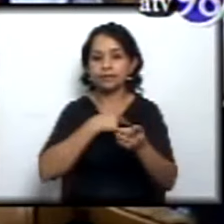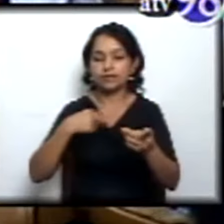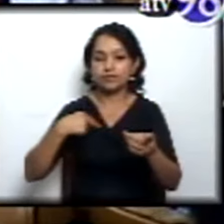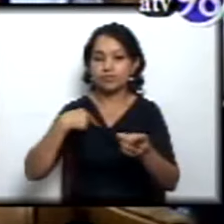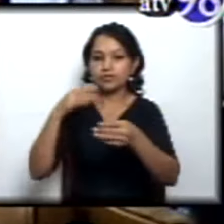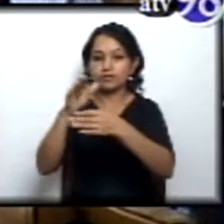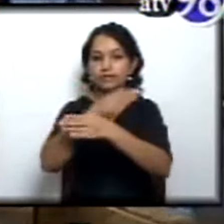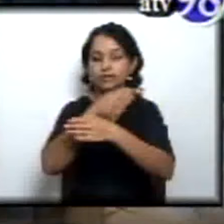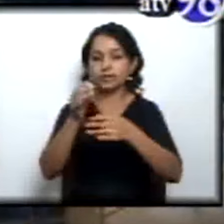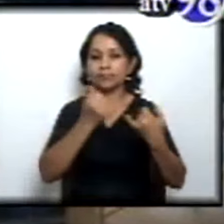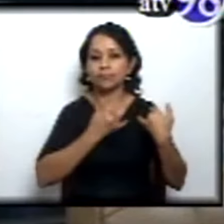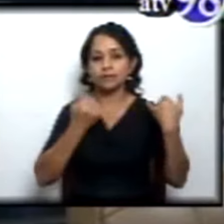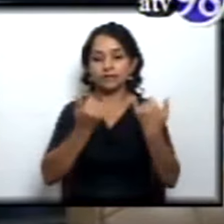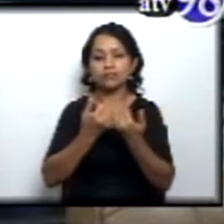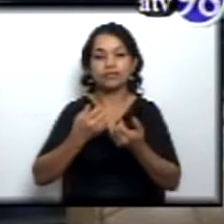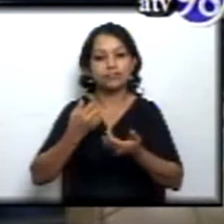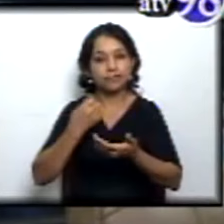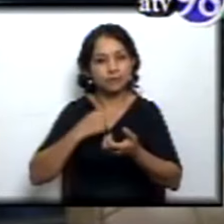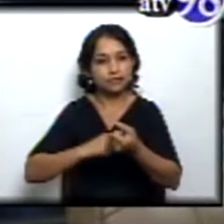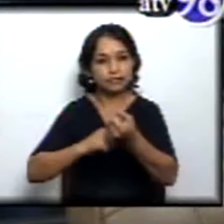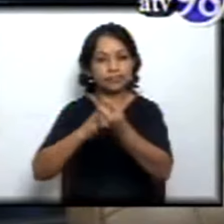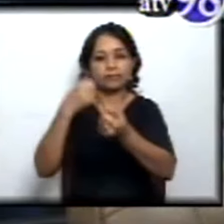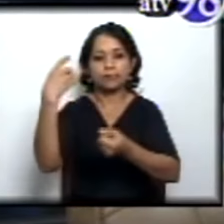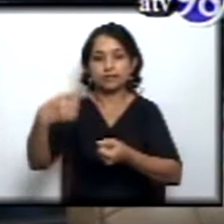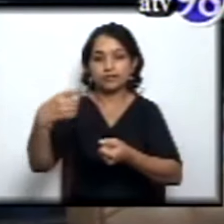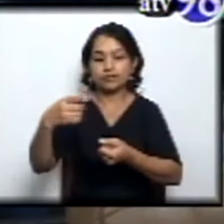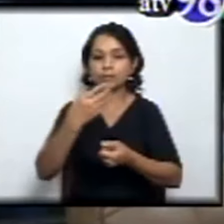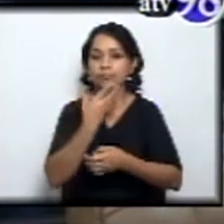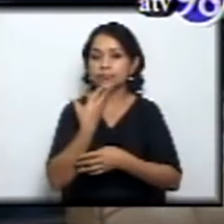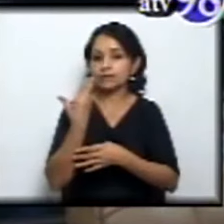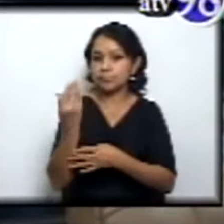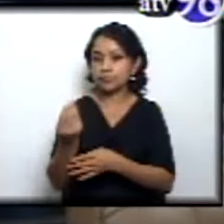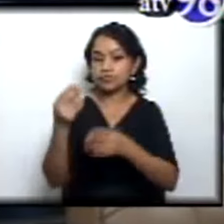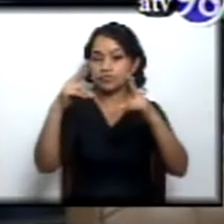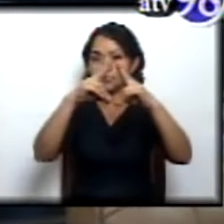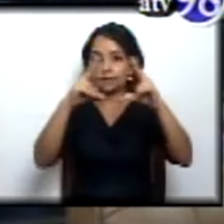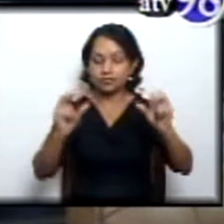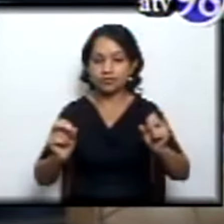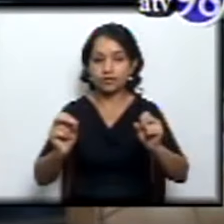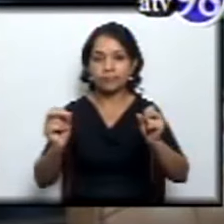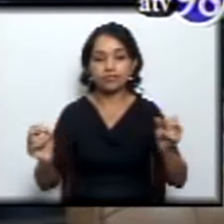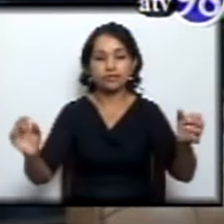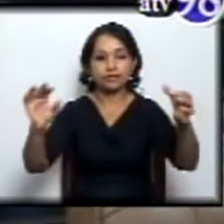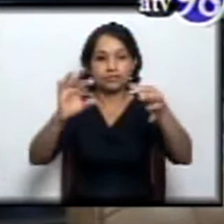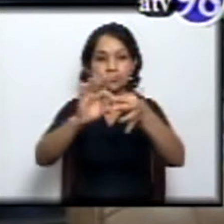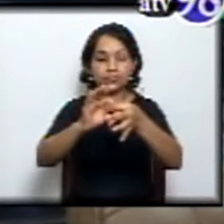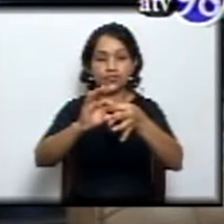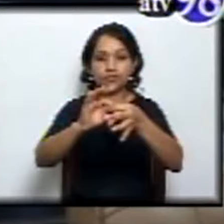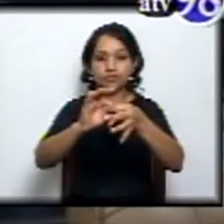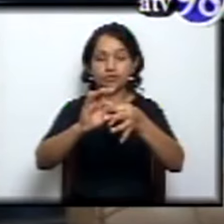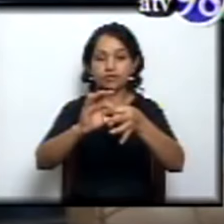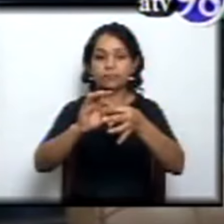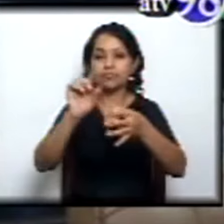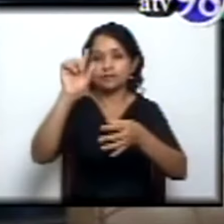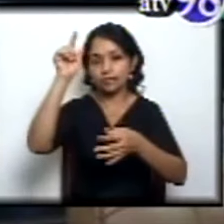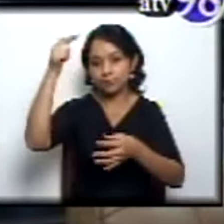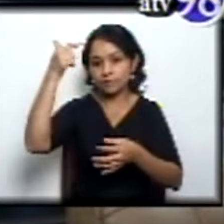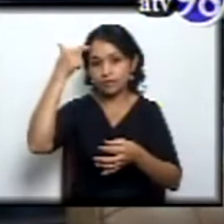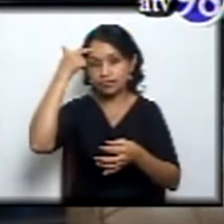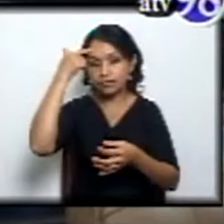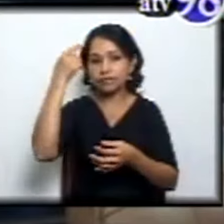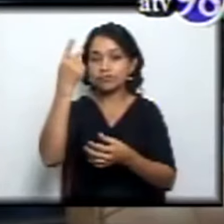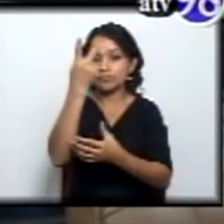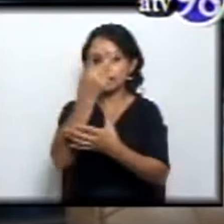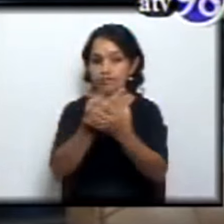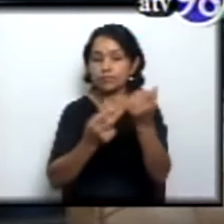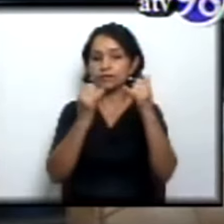mecanismos institucionales para restituir los derechos a los jóvenes. Nicaragua es parte de esos, ha estado parte de esos dos